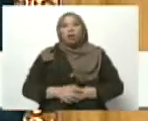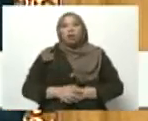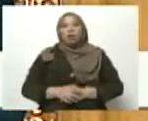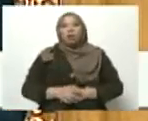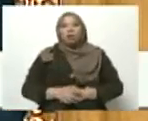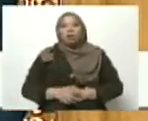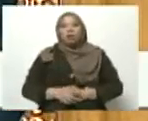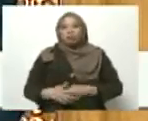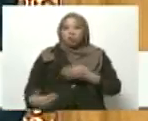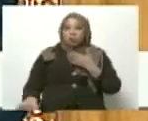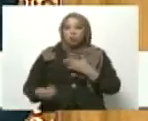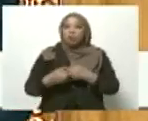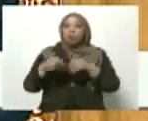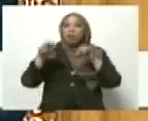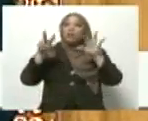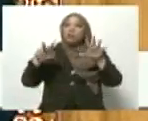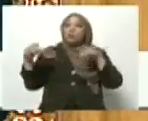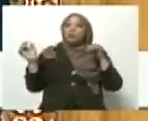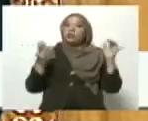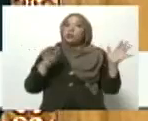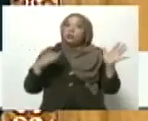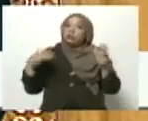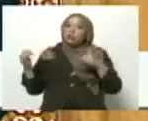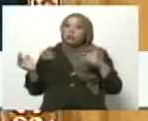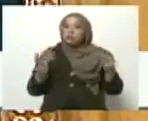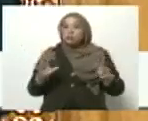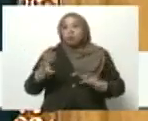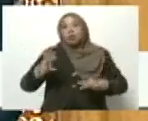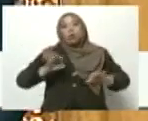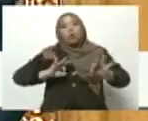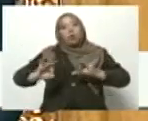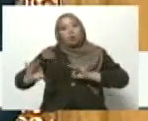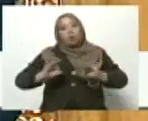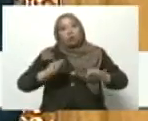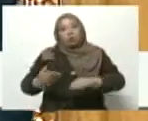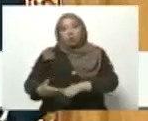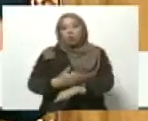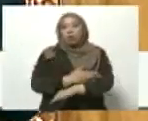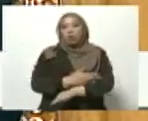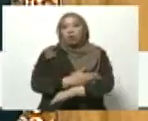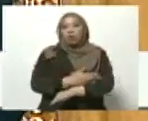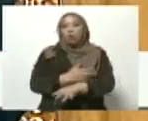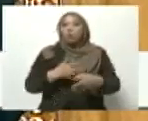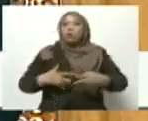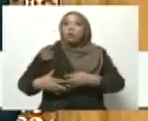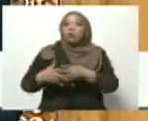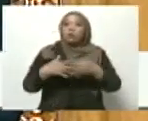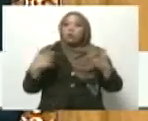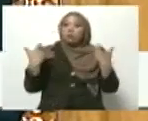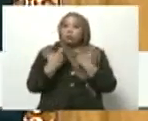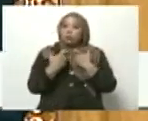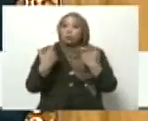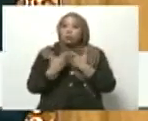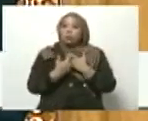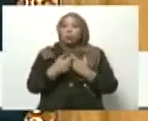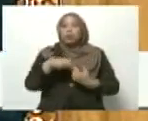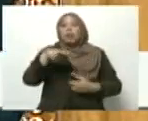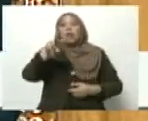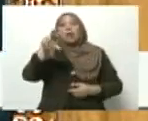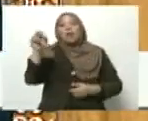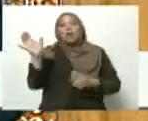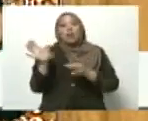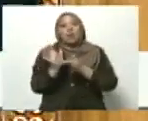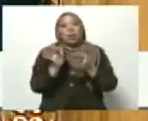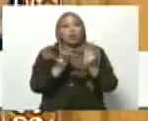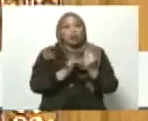ese ataque del 7 de marzo, vino el que tenían más preparado, porque era una cadena, que fue el golpe del 30 de abril. El